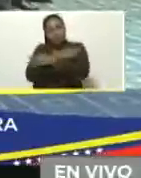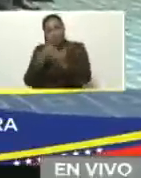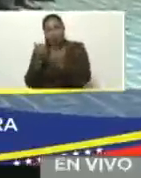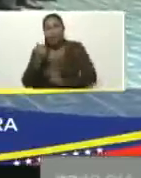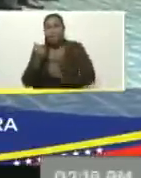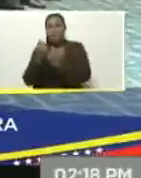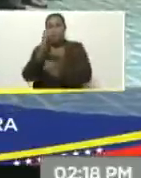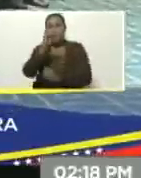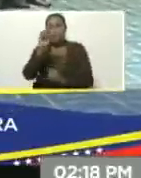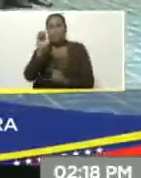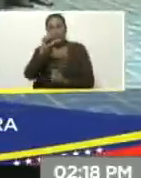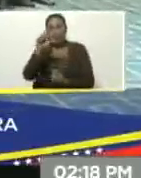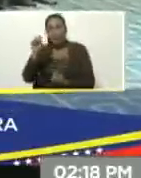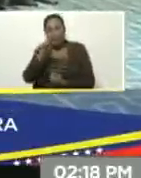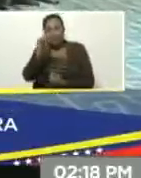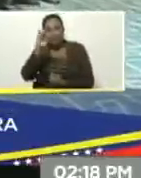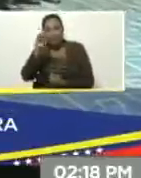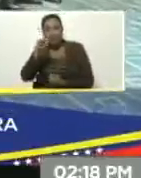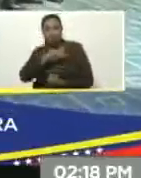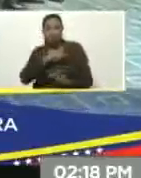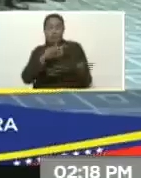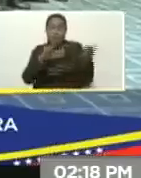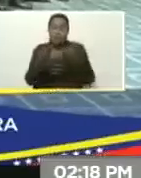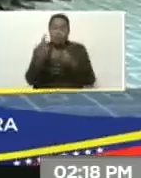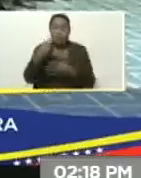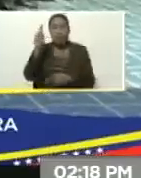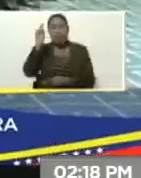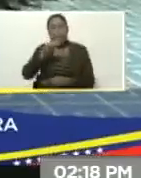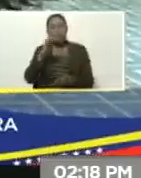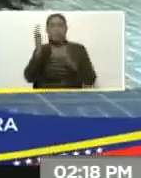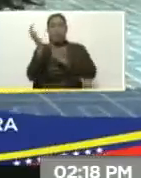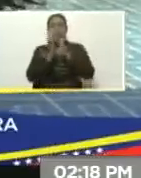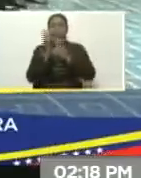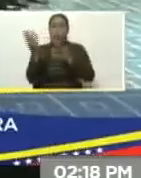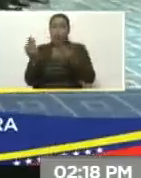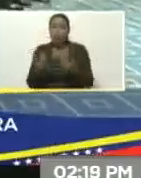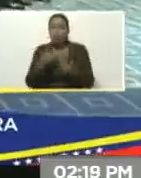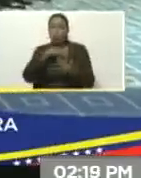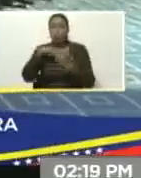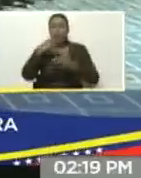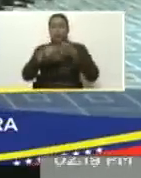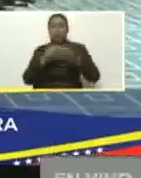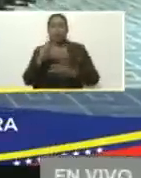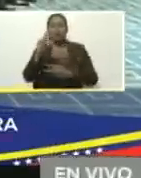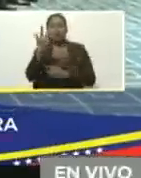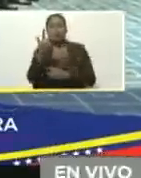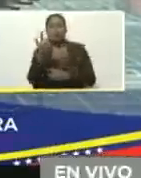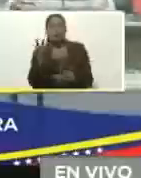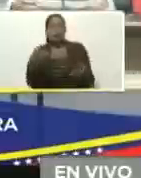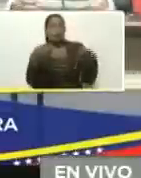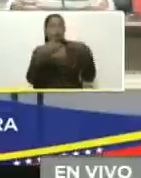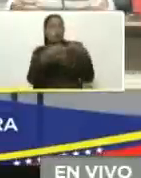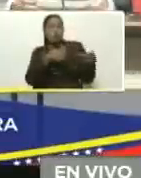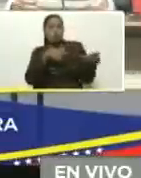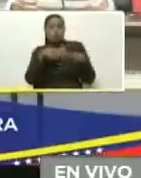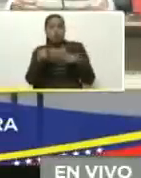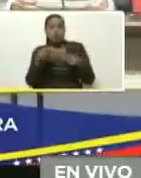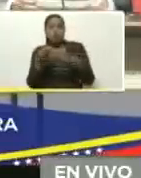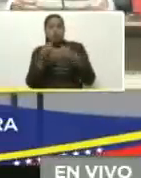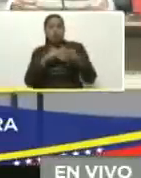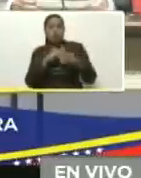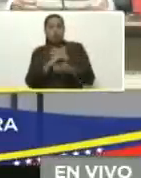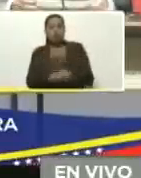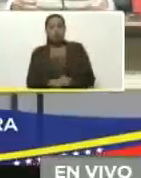Nosotros tuvimos una visita en el mes de abril y hemos hecho la tercera reunión de la Comisión Mixta